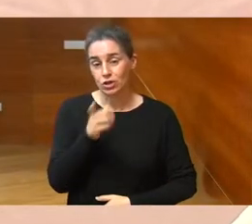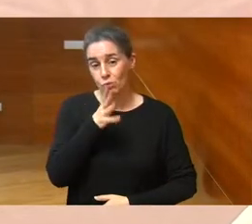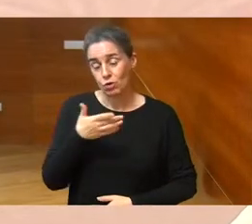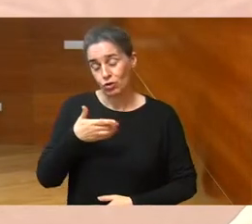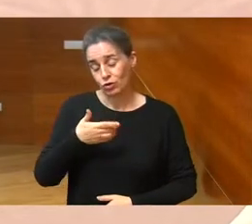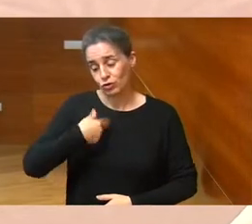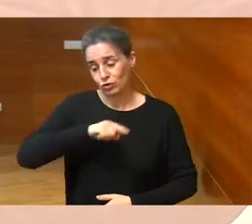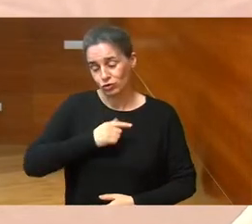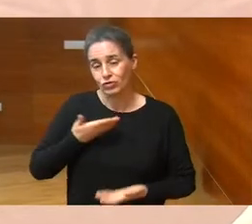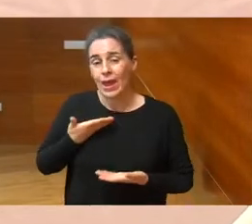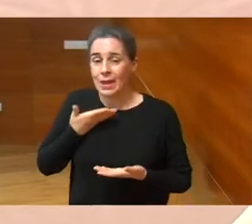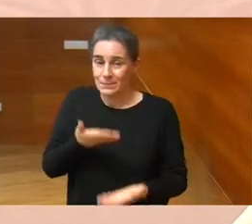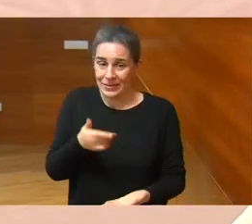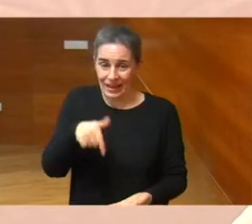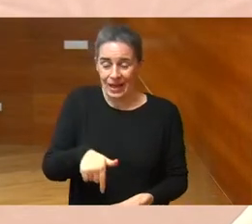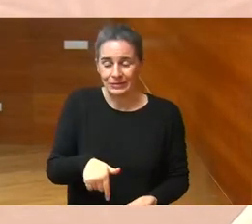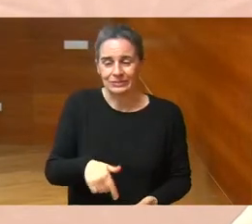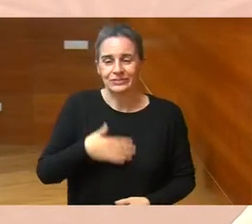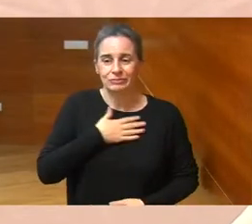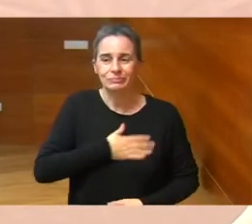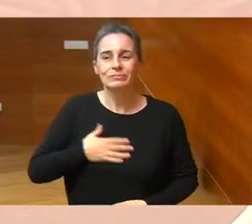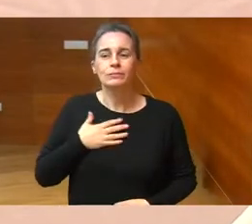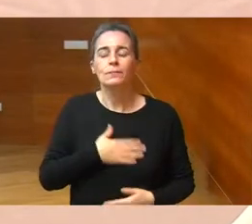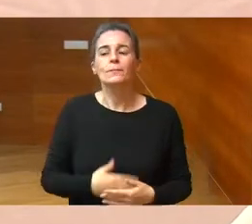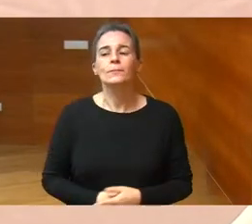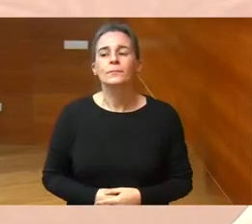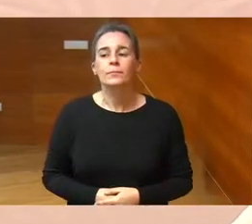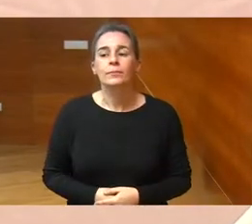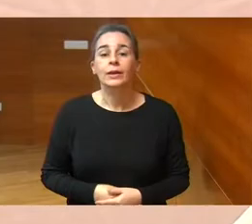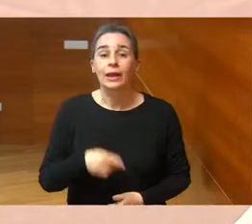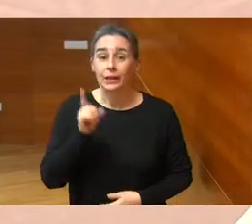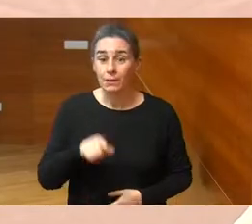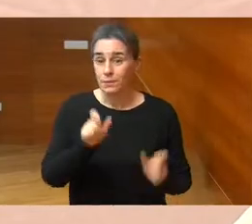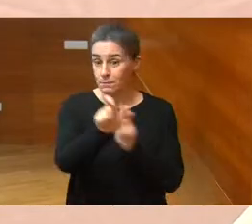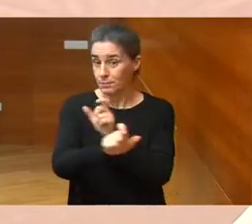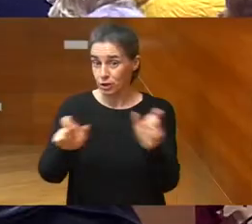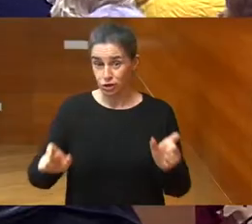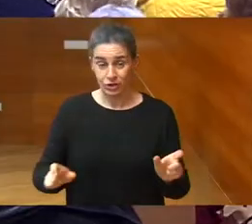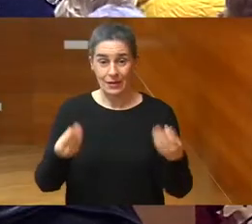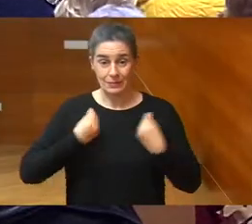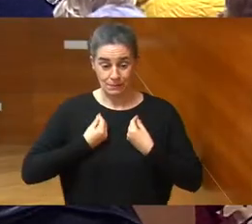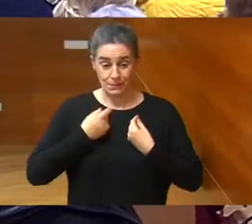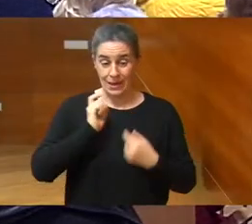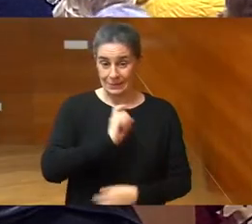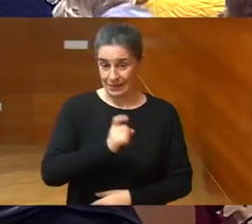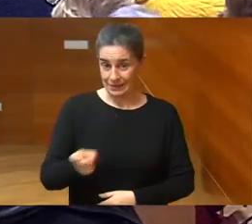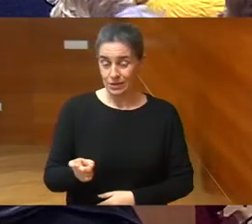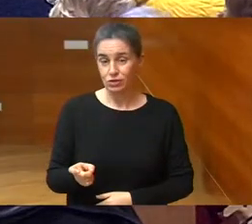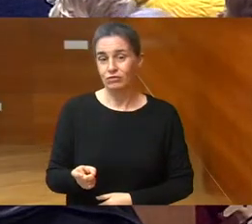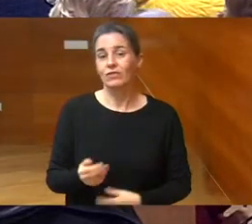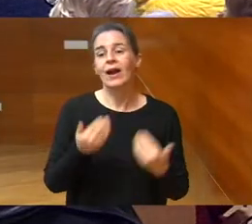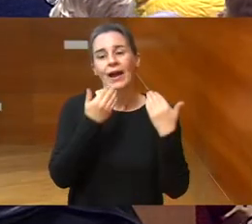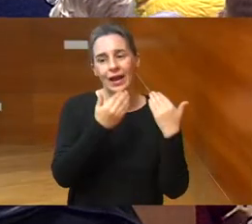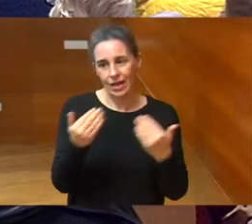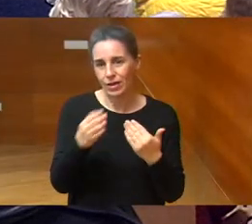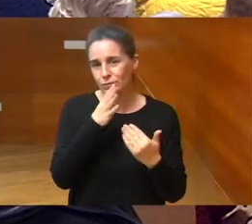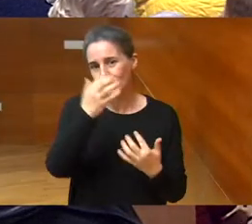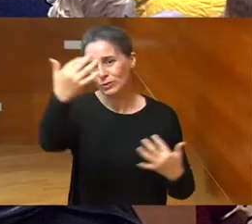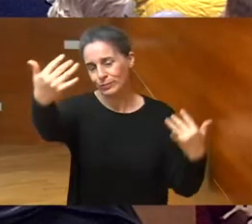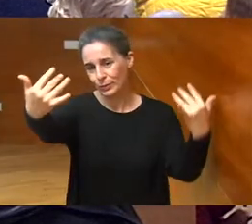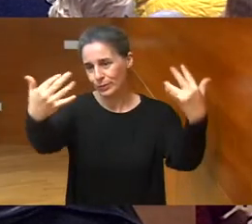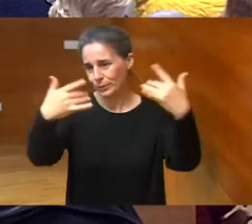tan amablemente y por supuesto a ciudadanía Dávila que también está hoy aquí